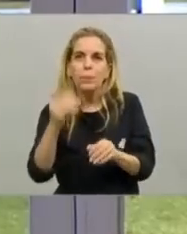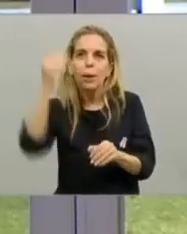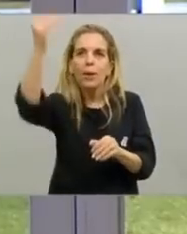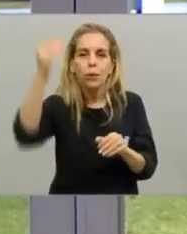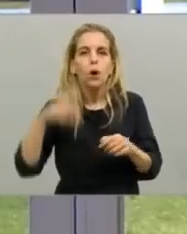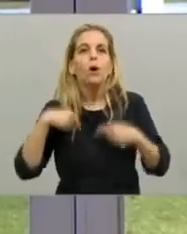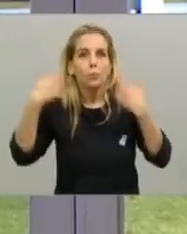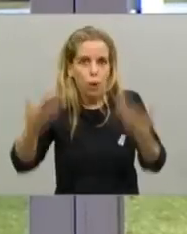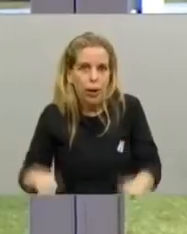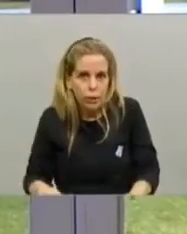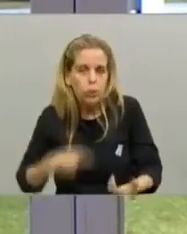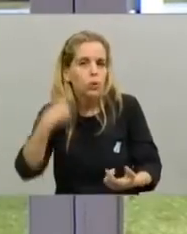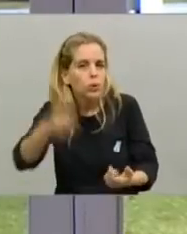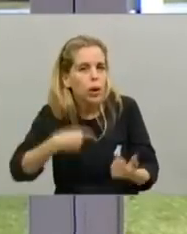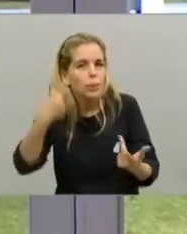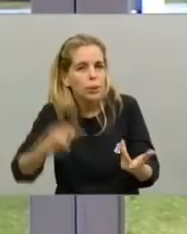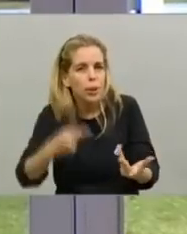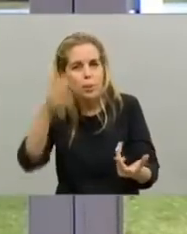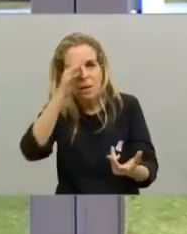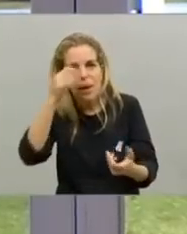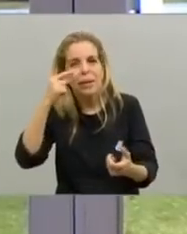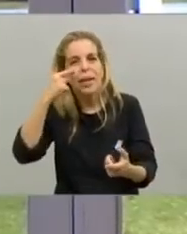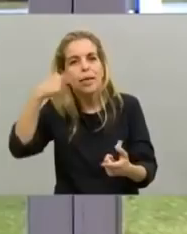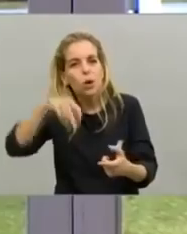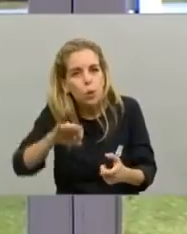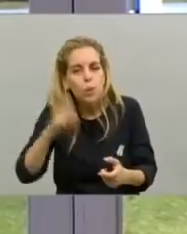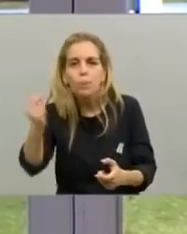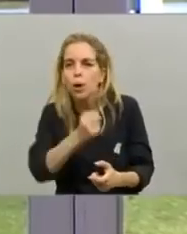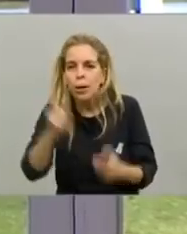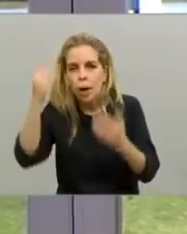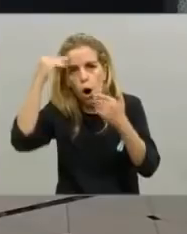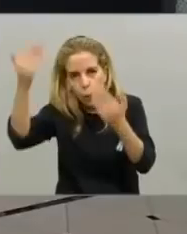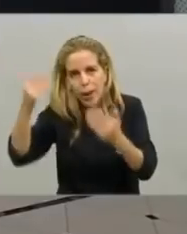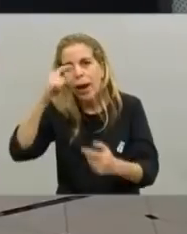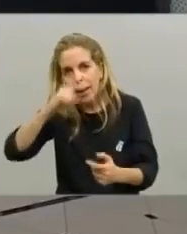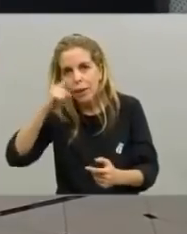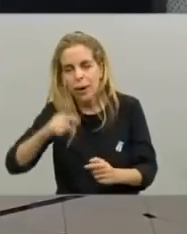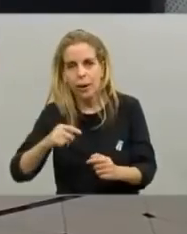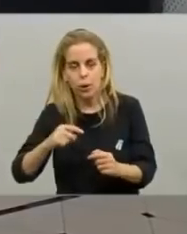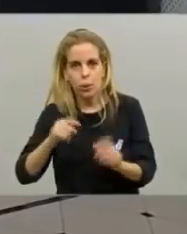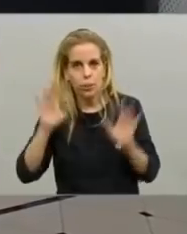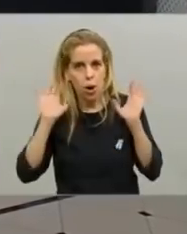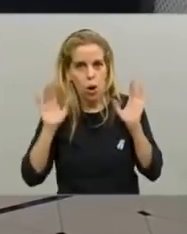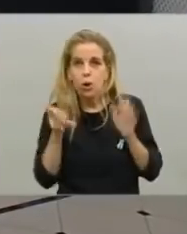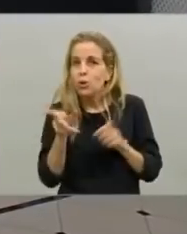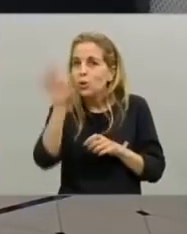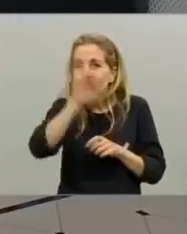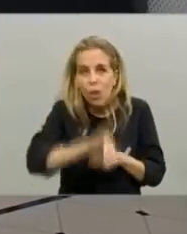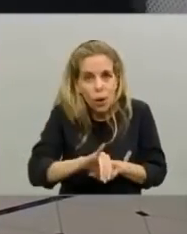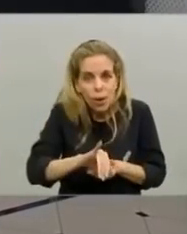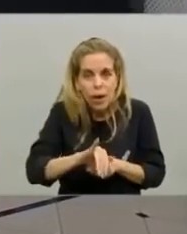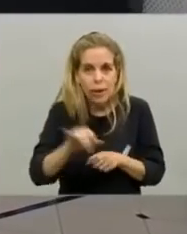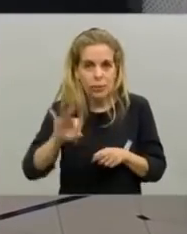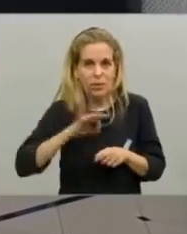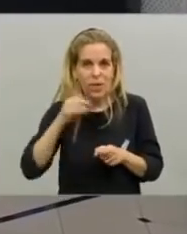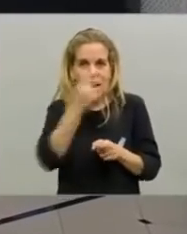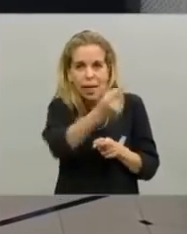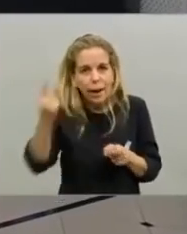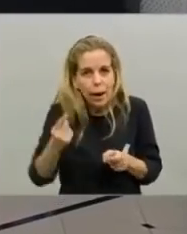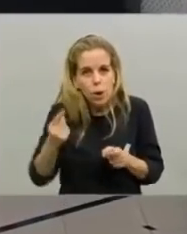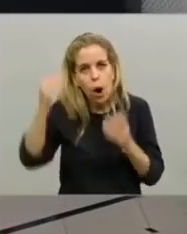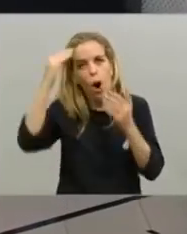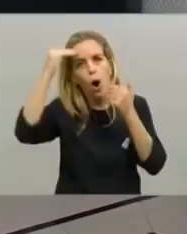cada 20 de junio, recordémoslo. Pero cada día de nuestras vidas,